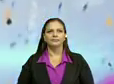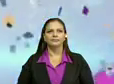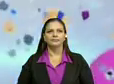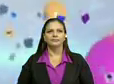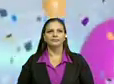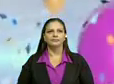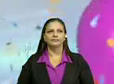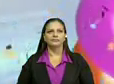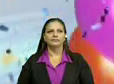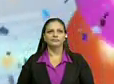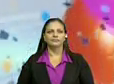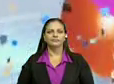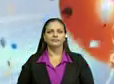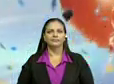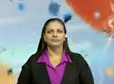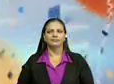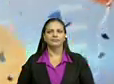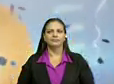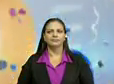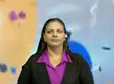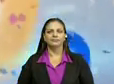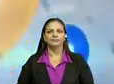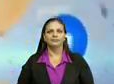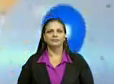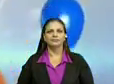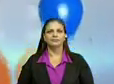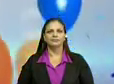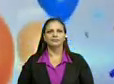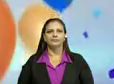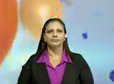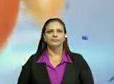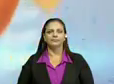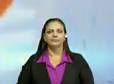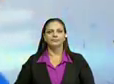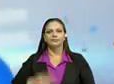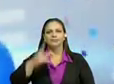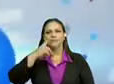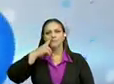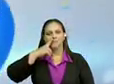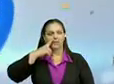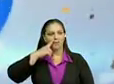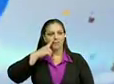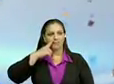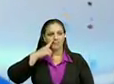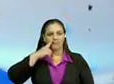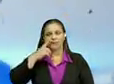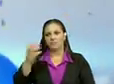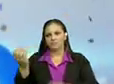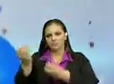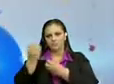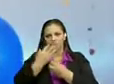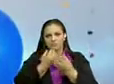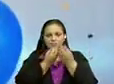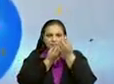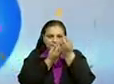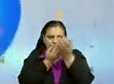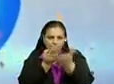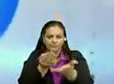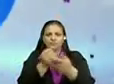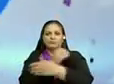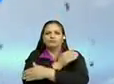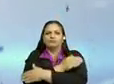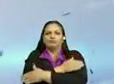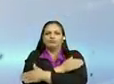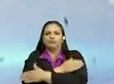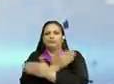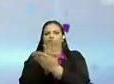Ay, de parte, saludo de parte de la familia Zavala, la Lama, que están pues alistándose. Que